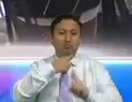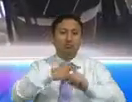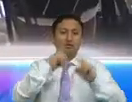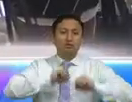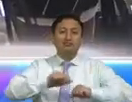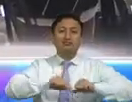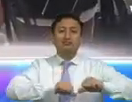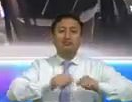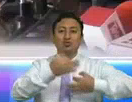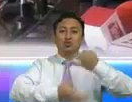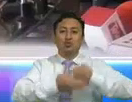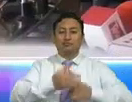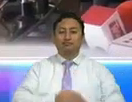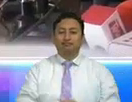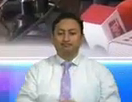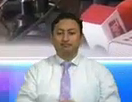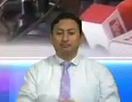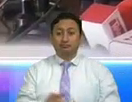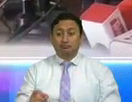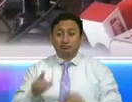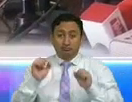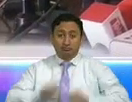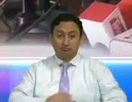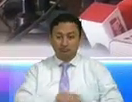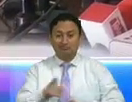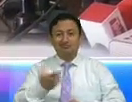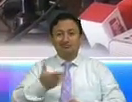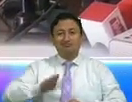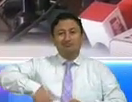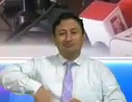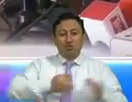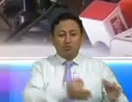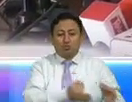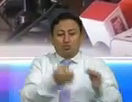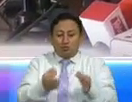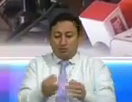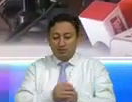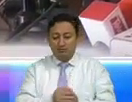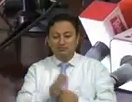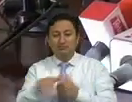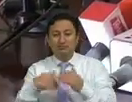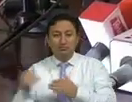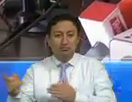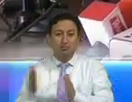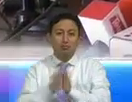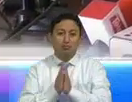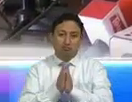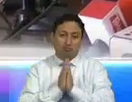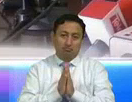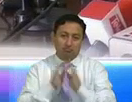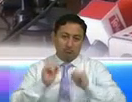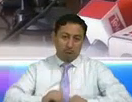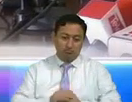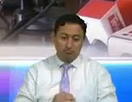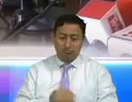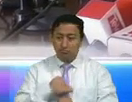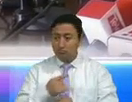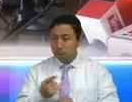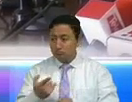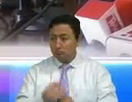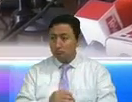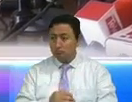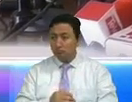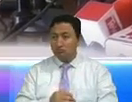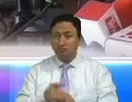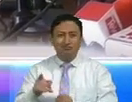de la administración de justicia lo cumplió fuera del plazo luego él planteó una acción que nosotros la calificamos como